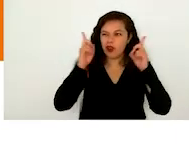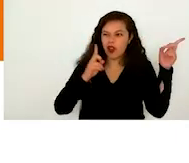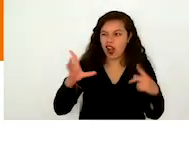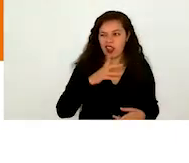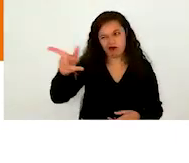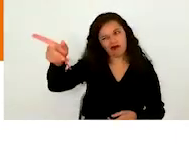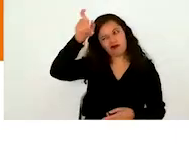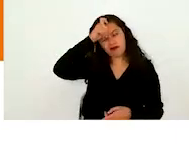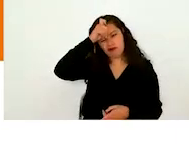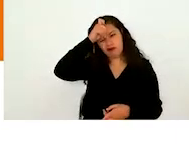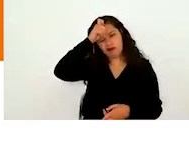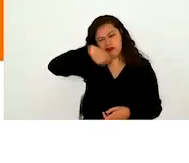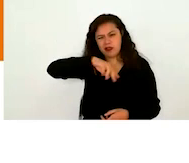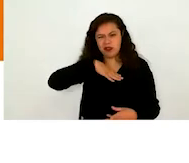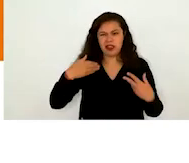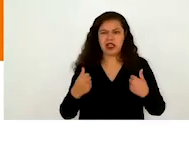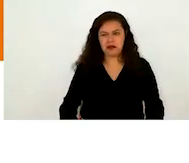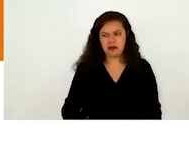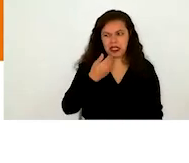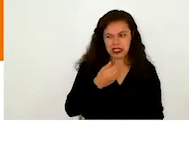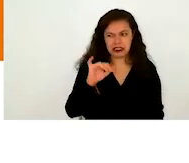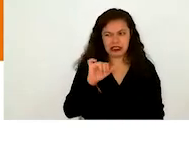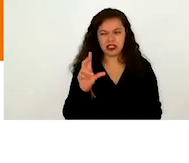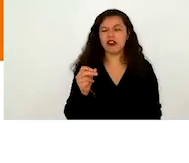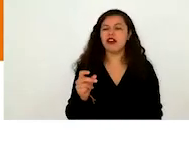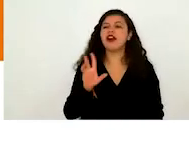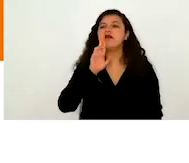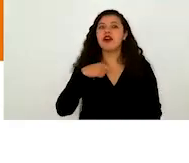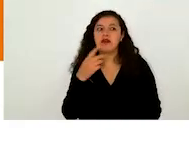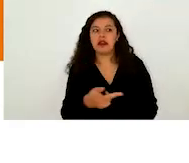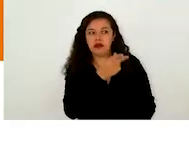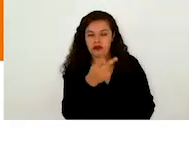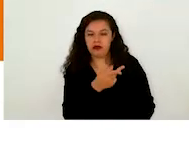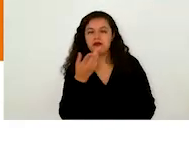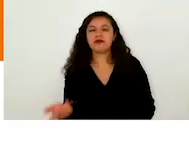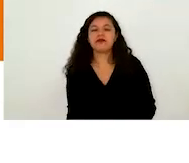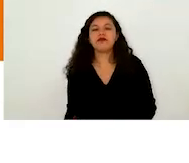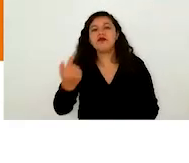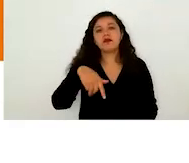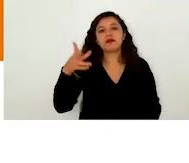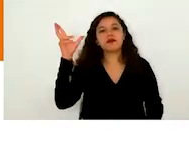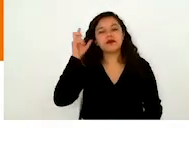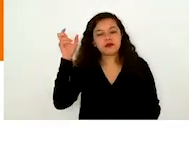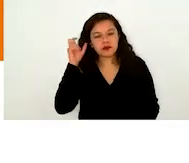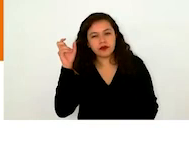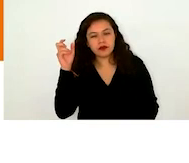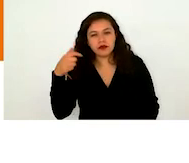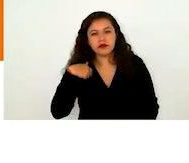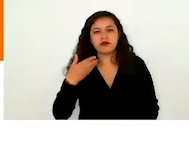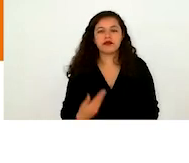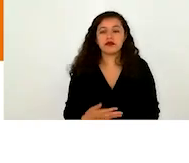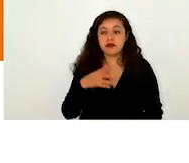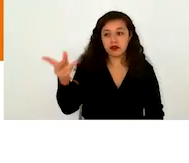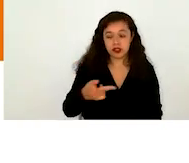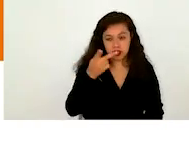si entendimos lo que nos quiso decir usted va a estar escuchando un servidor preguntando está